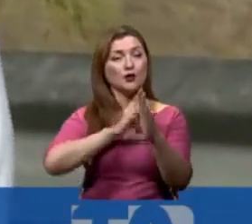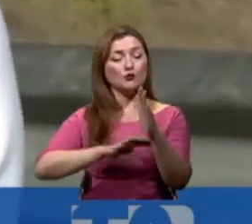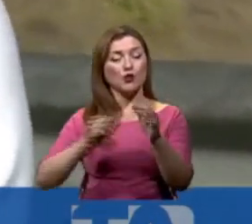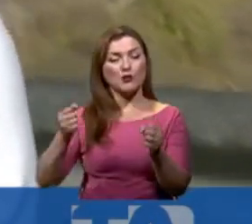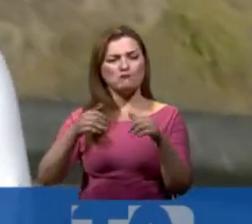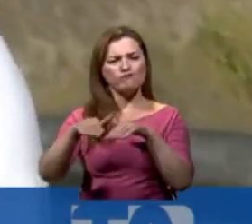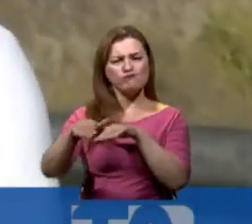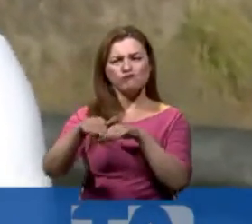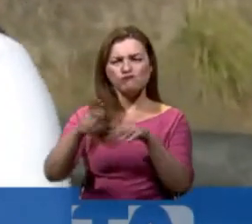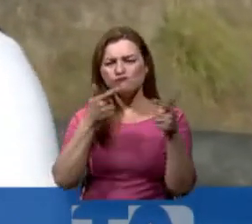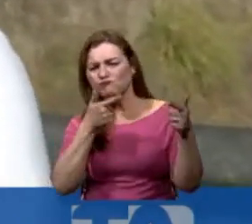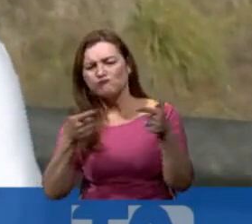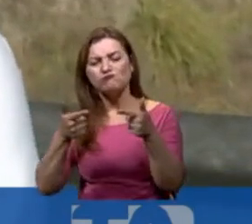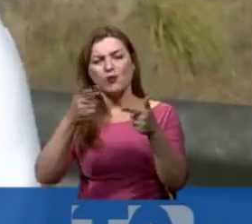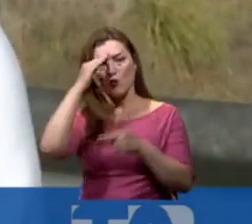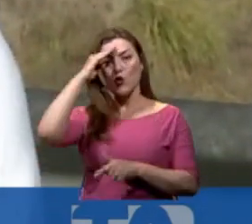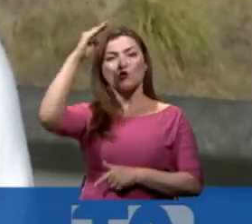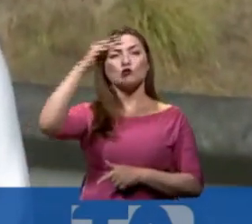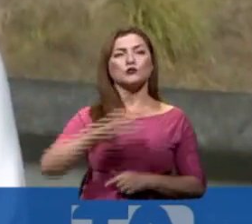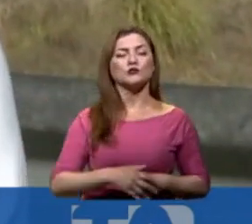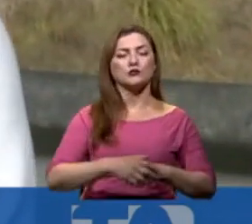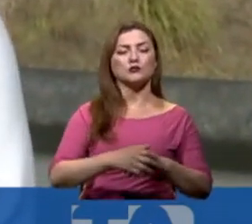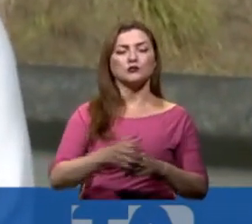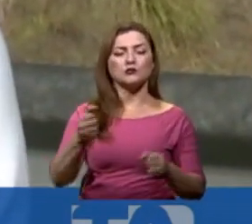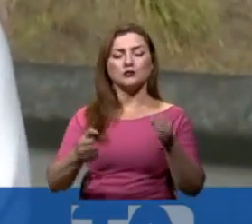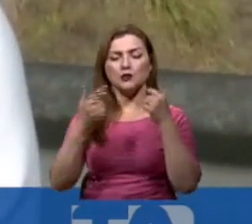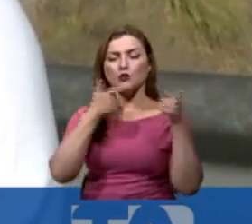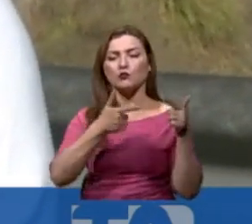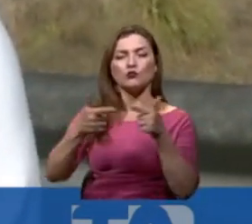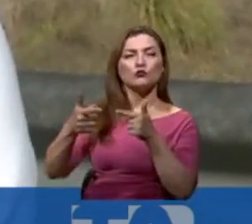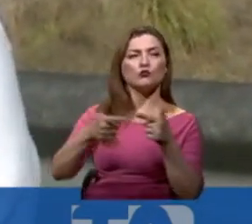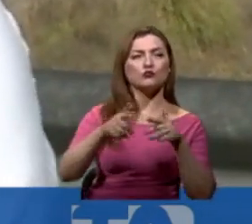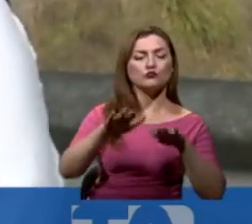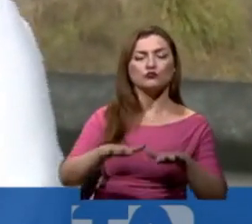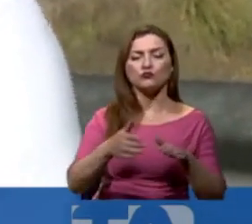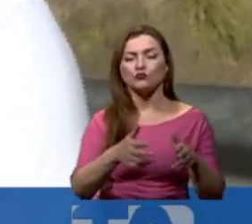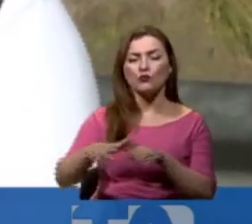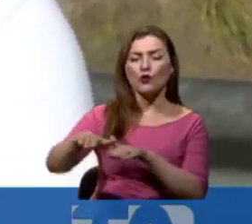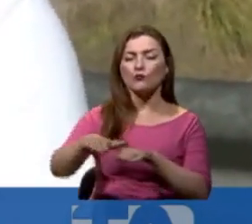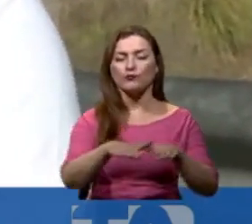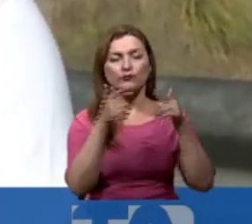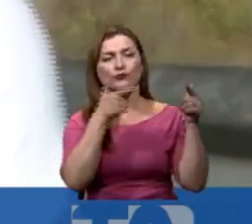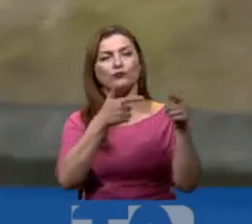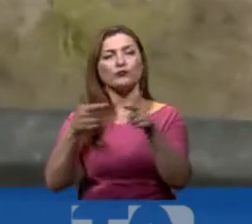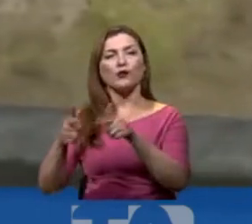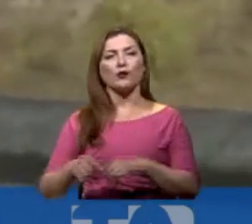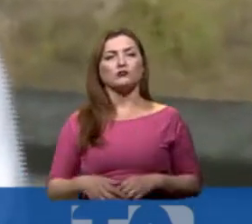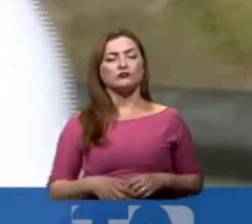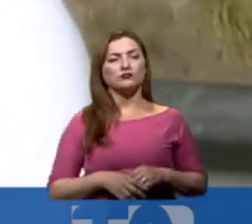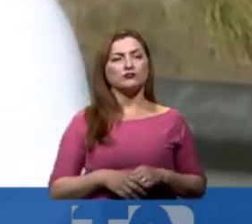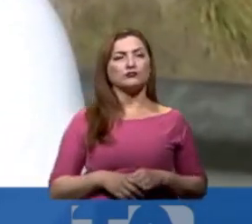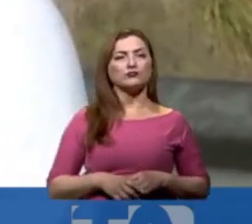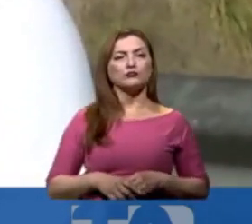de Tránsito a nivel de agentes civiles, a nivel de patrulleros, un recorrido permanente en esta vía para poder generar